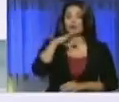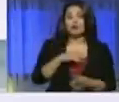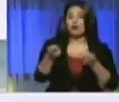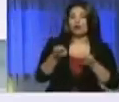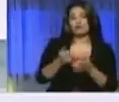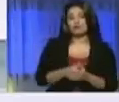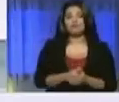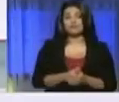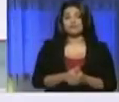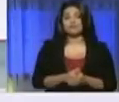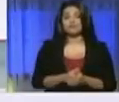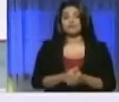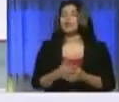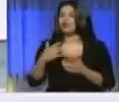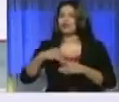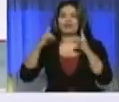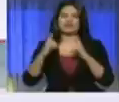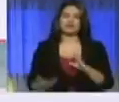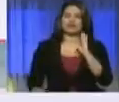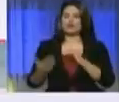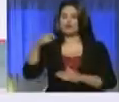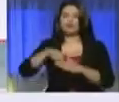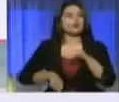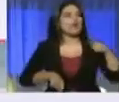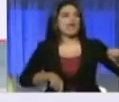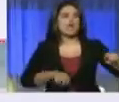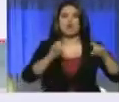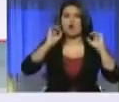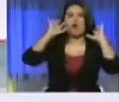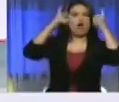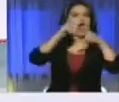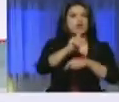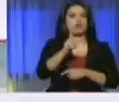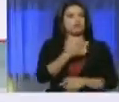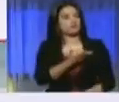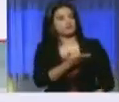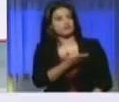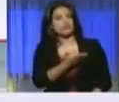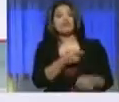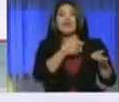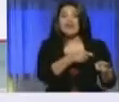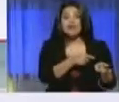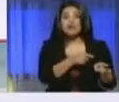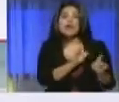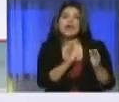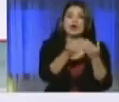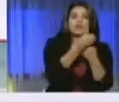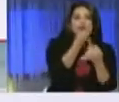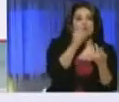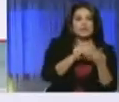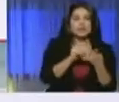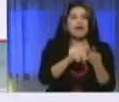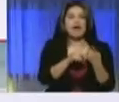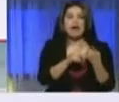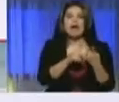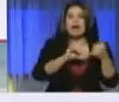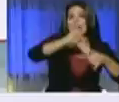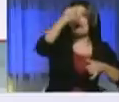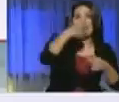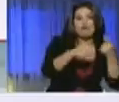¿ah? Le especulan los productos, bienes y servicios, se lo esconden al pueblo. Y cuando uno sale a defender al pueblo, salen ellos a